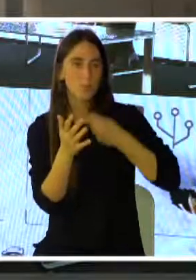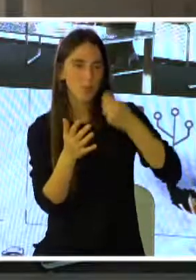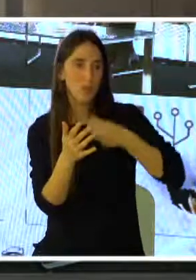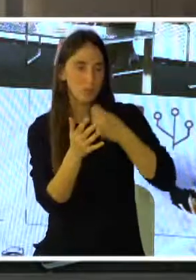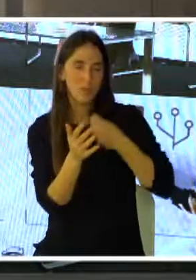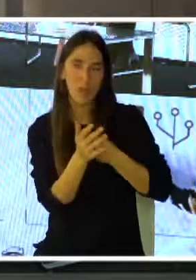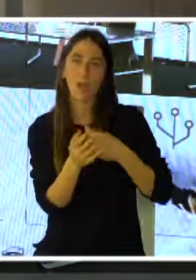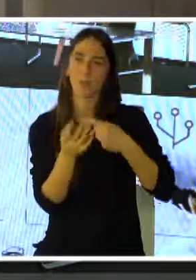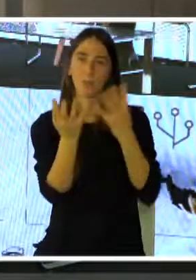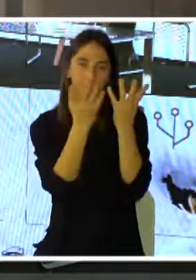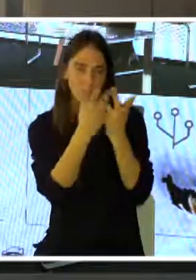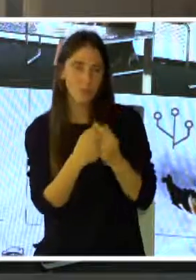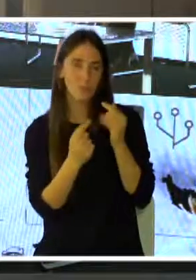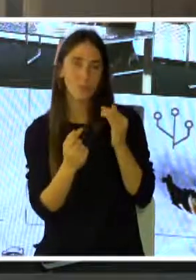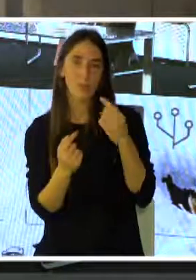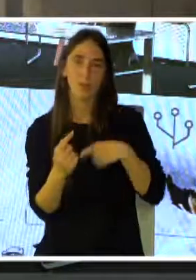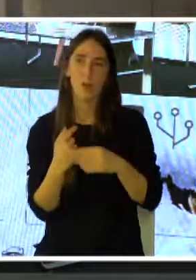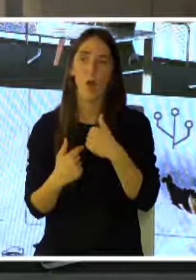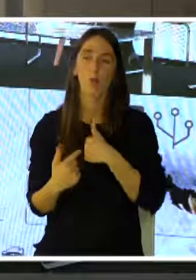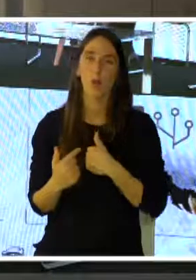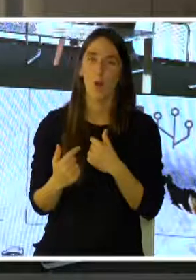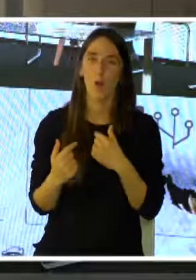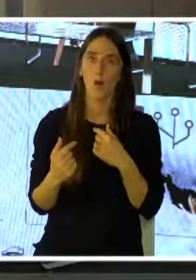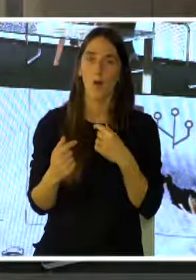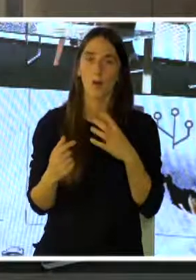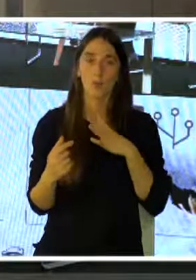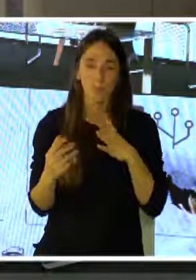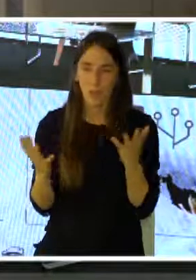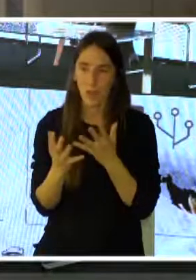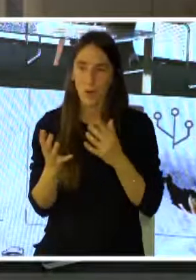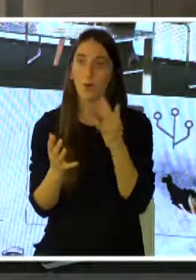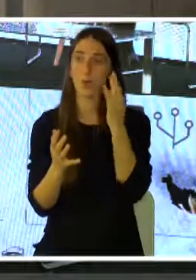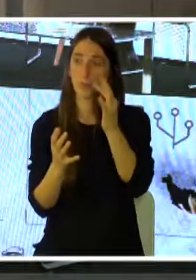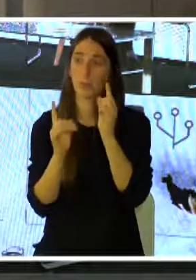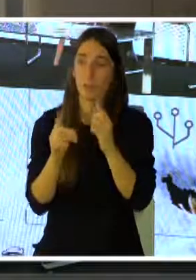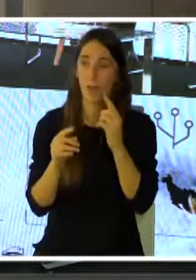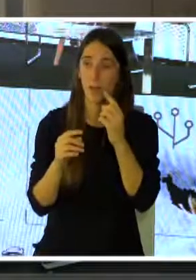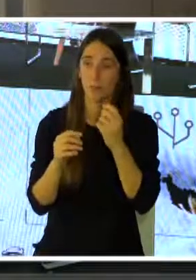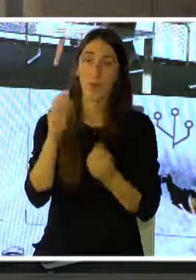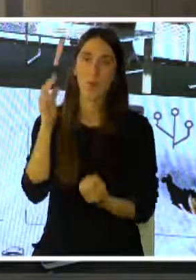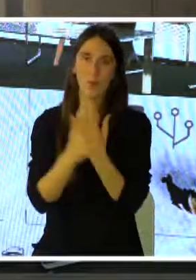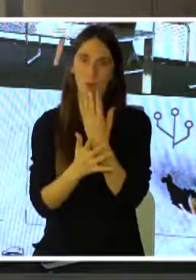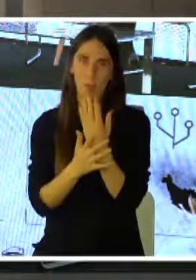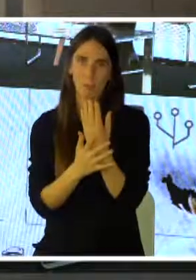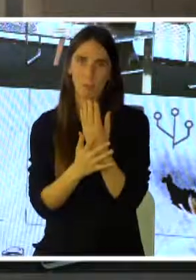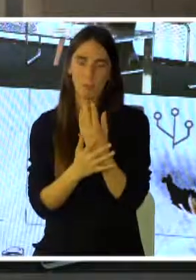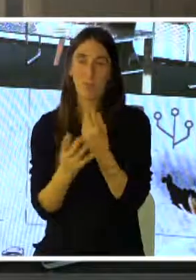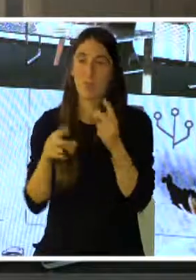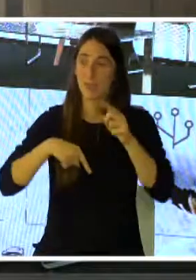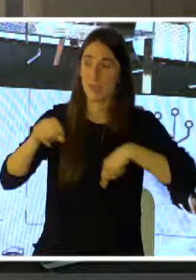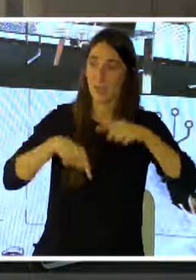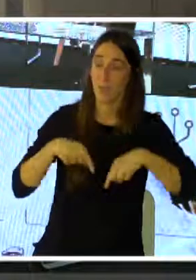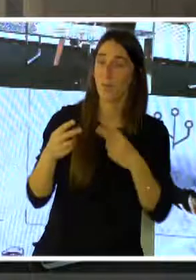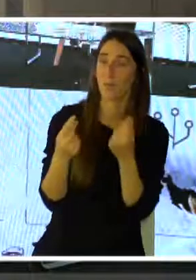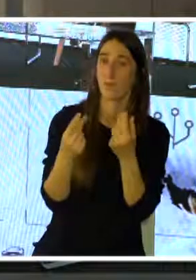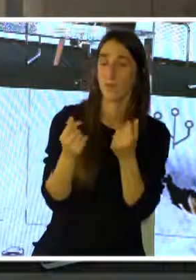bien, tienen un rol, tuvo o tiene y va a tener un rol fuertemente innovador. De hecho, desde la gestión financiera es